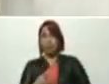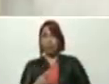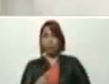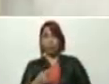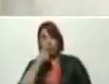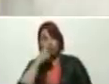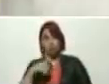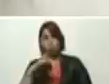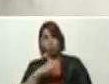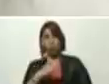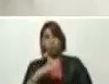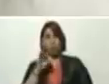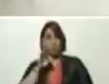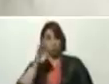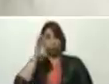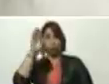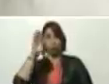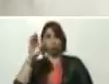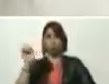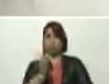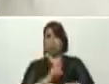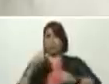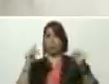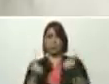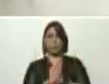transcurrir van a ser más rápidos.